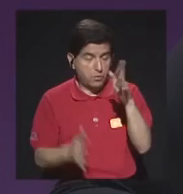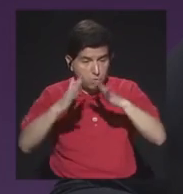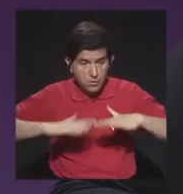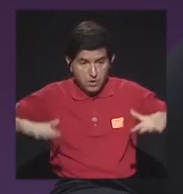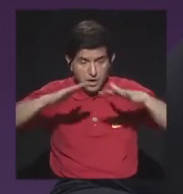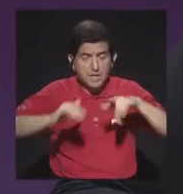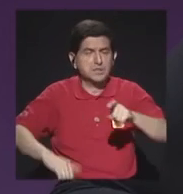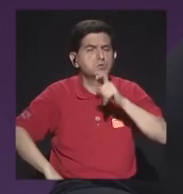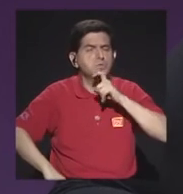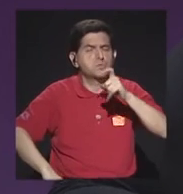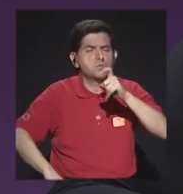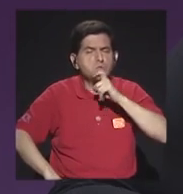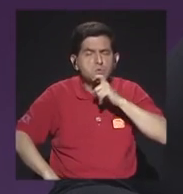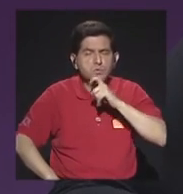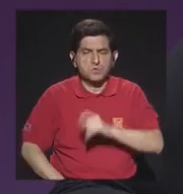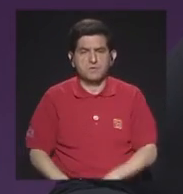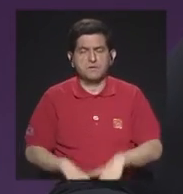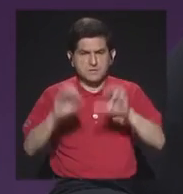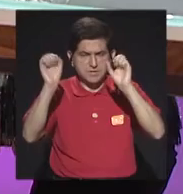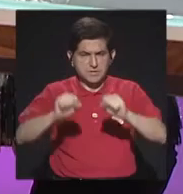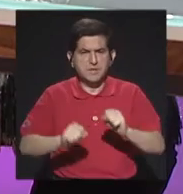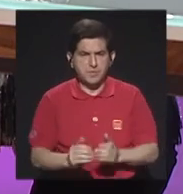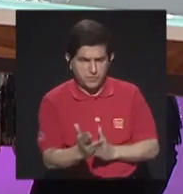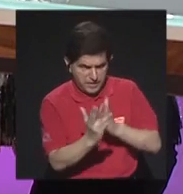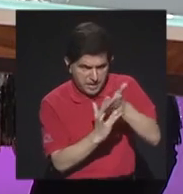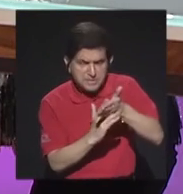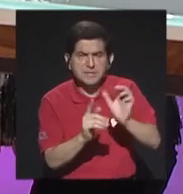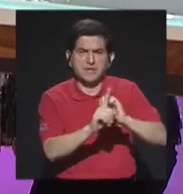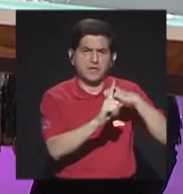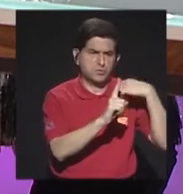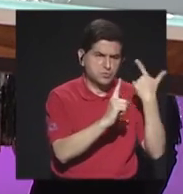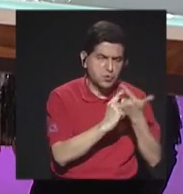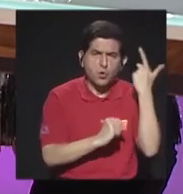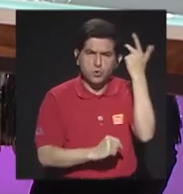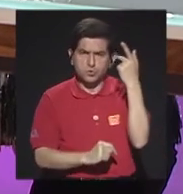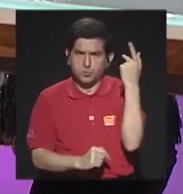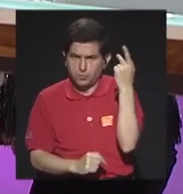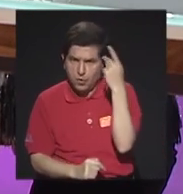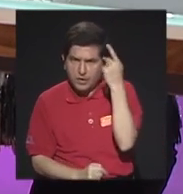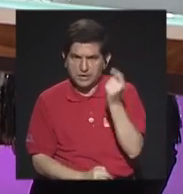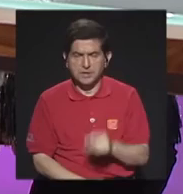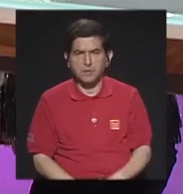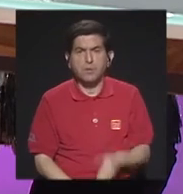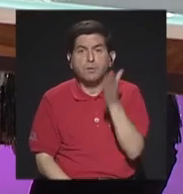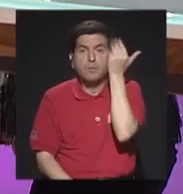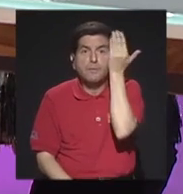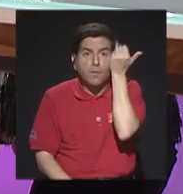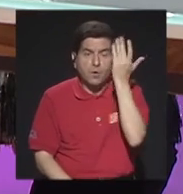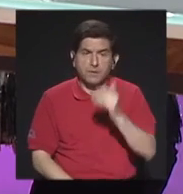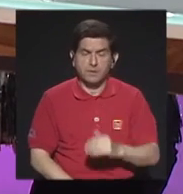son muy difíciles de ganar en el ámbito social, en el ámbito político, entre otras cosas, porque no hay